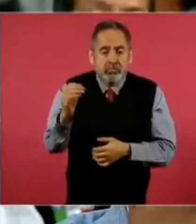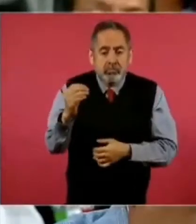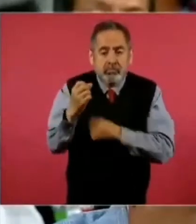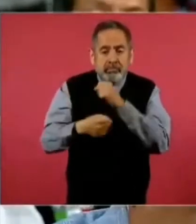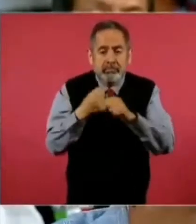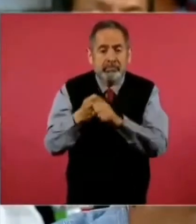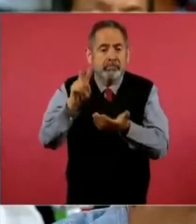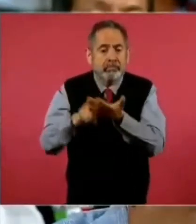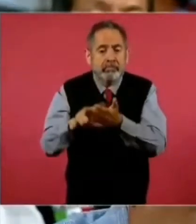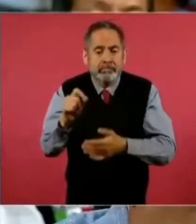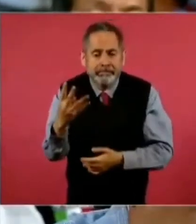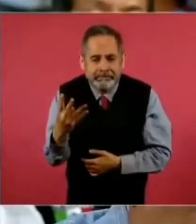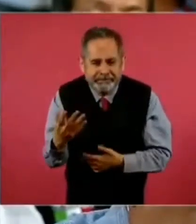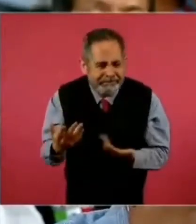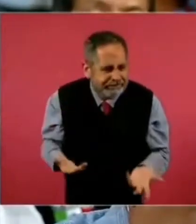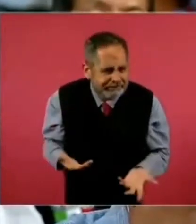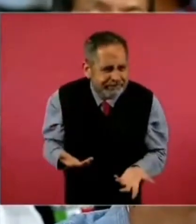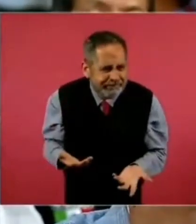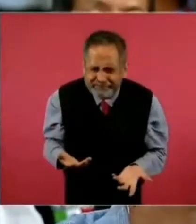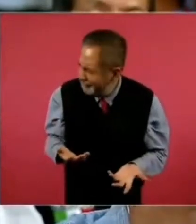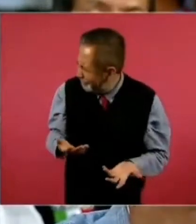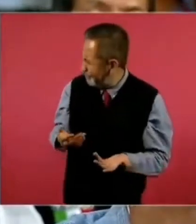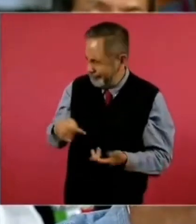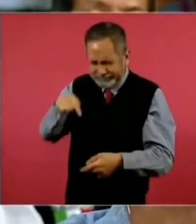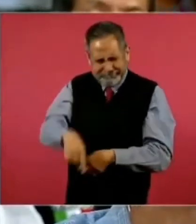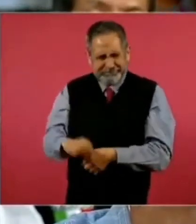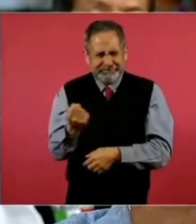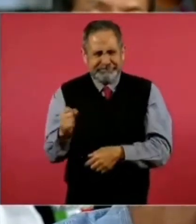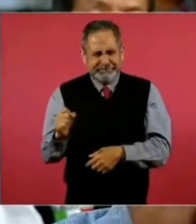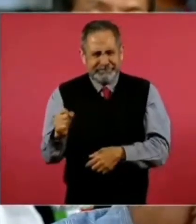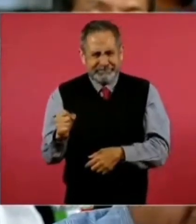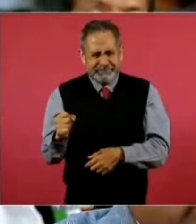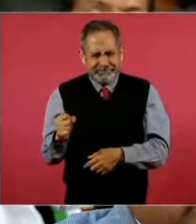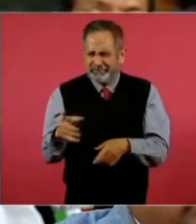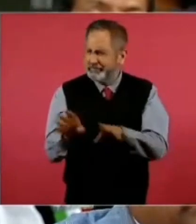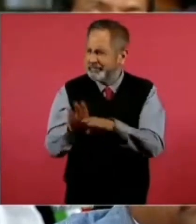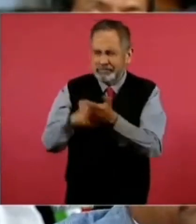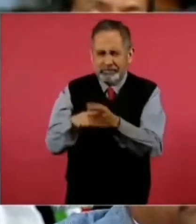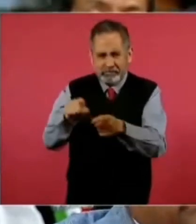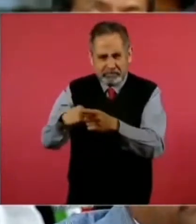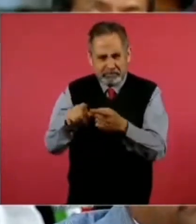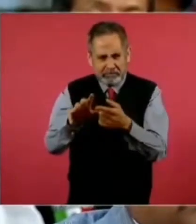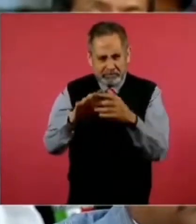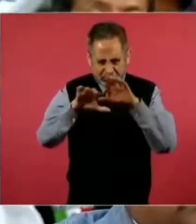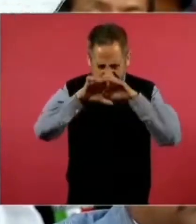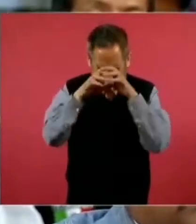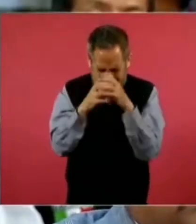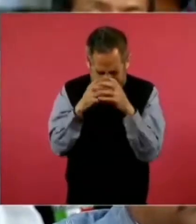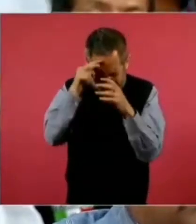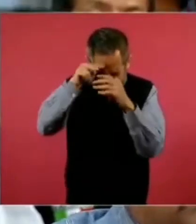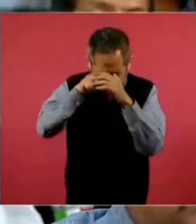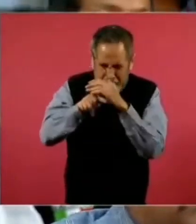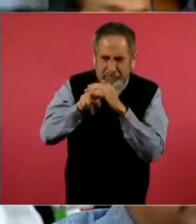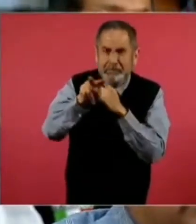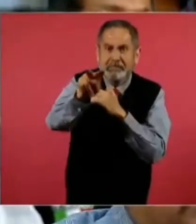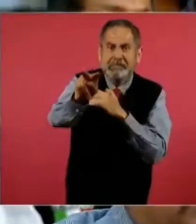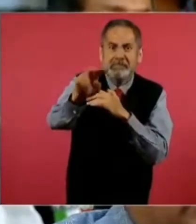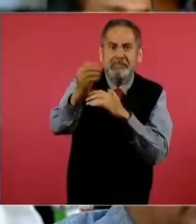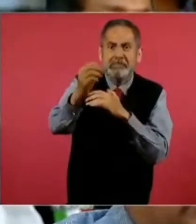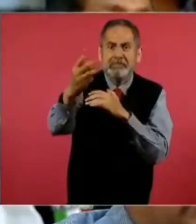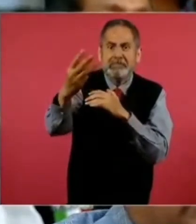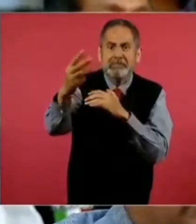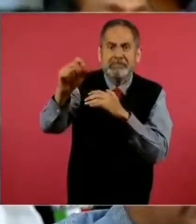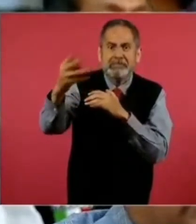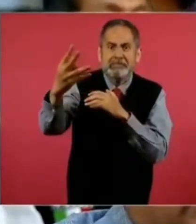2024, pero hoy es apenas 3 de septiembre. Yo no sé si tienen una bola de cristal y solo por llenar el